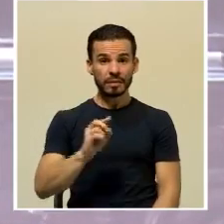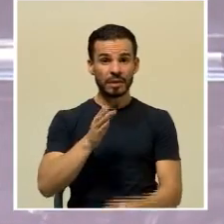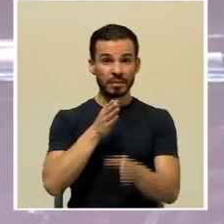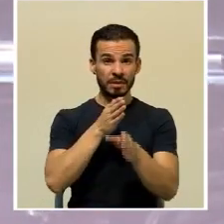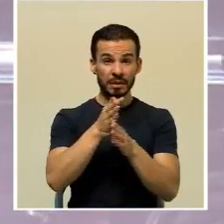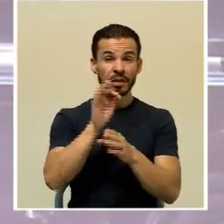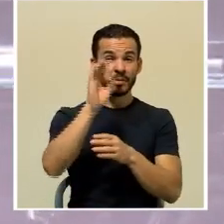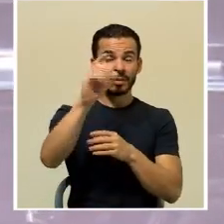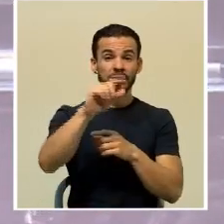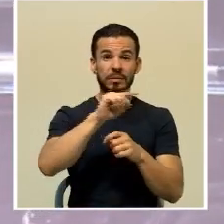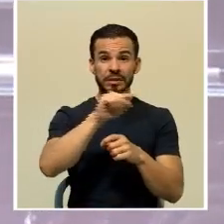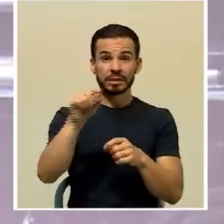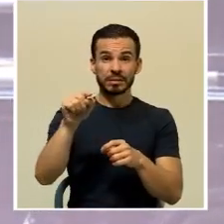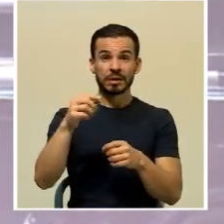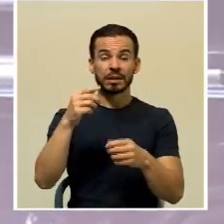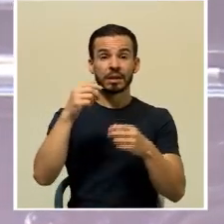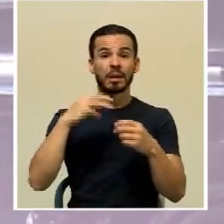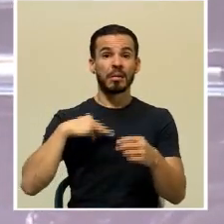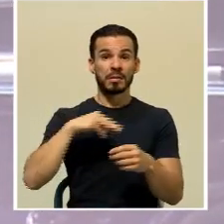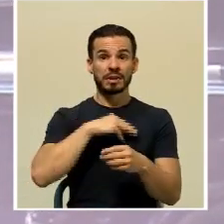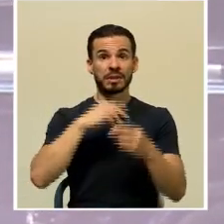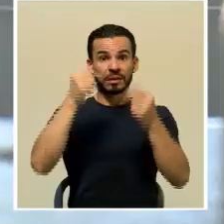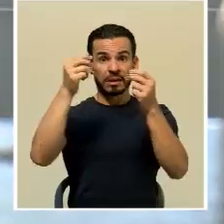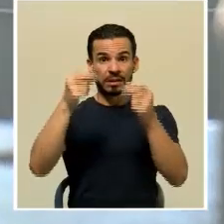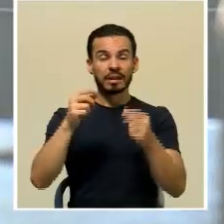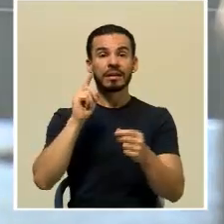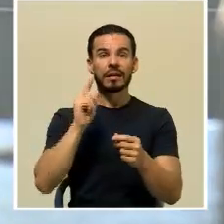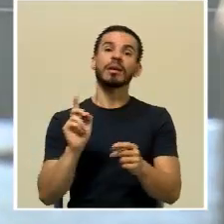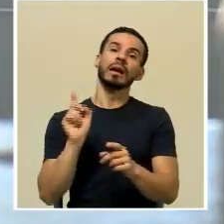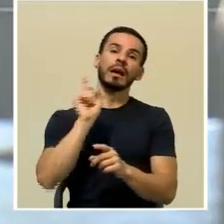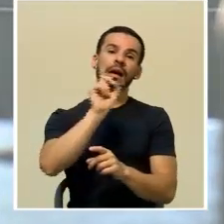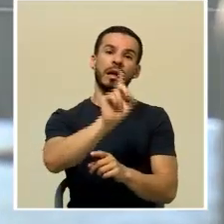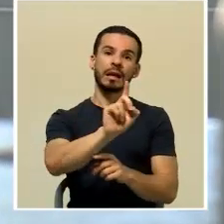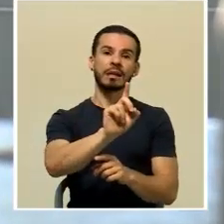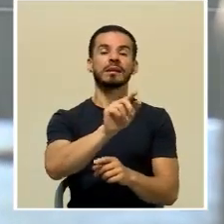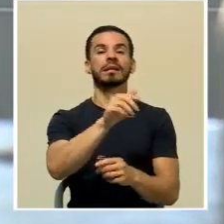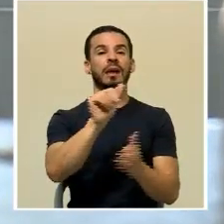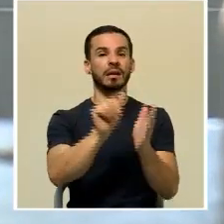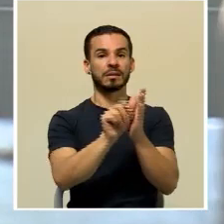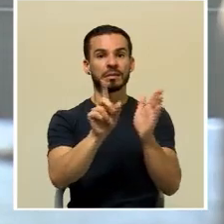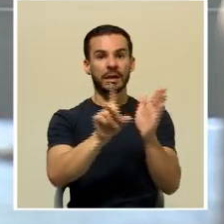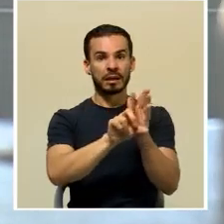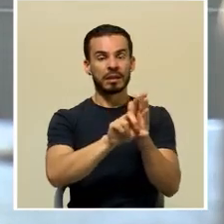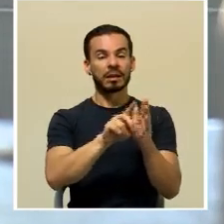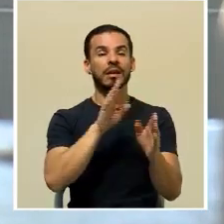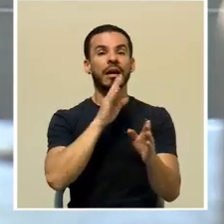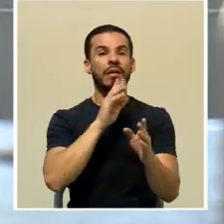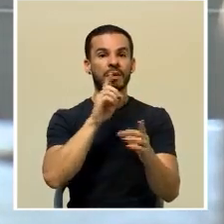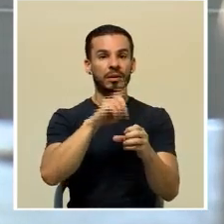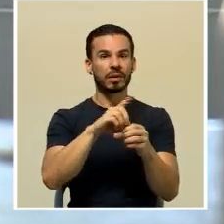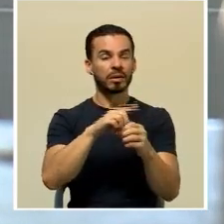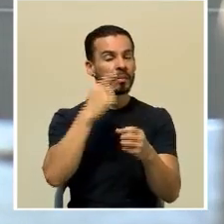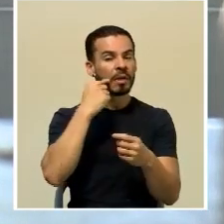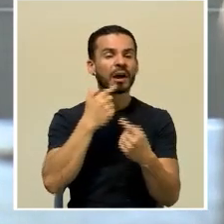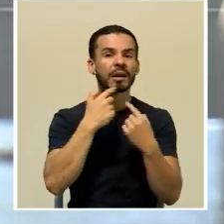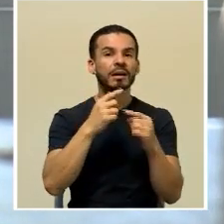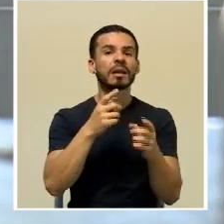la semana entrante, el ministro de Hacienda, Elian Villegas, deberá comparecer frente a la Asamblea Legislativa para